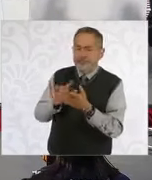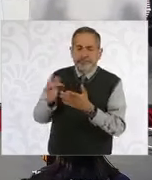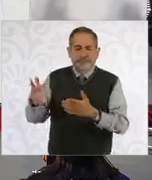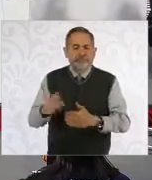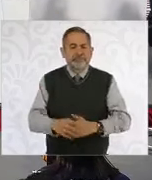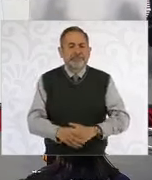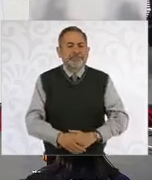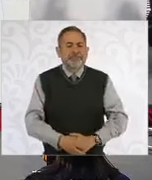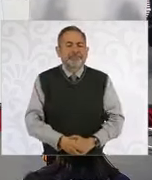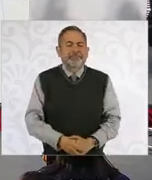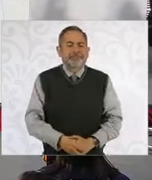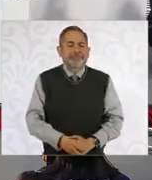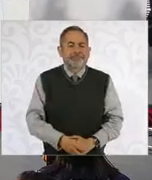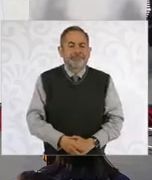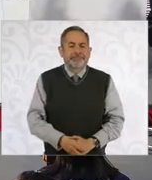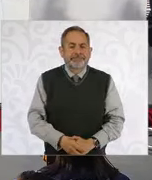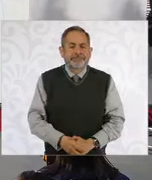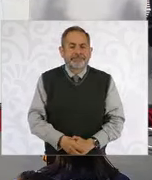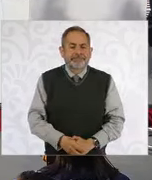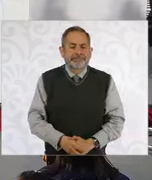Adelante, los videos.